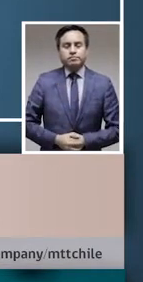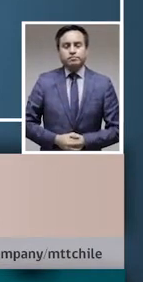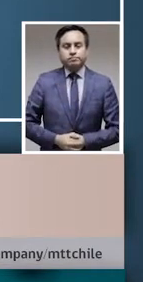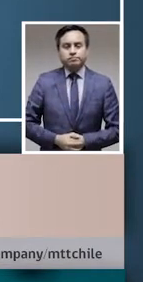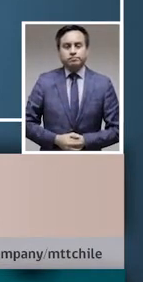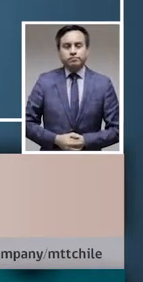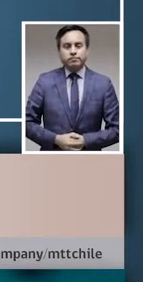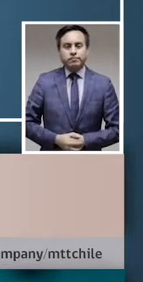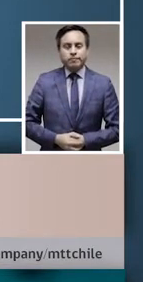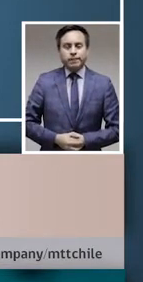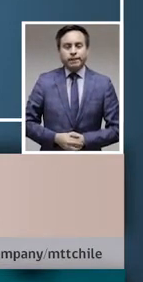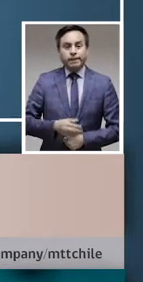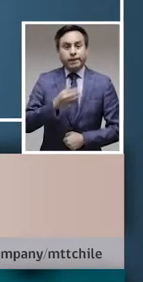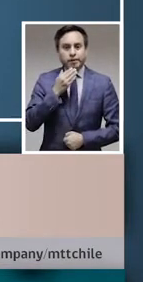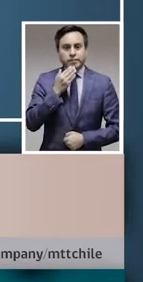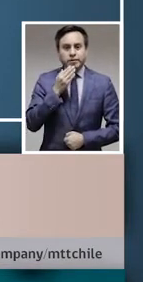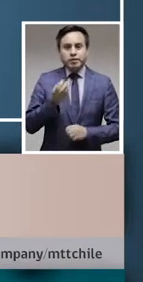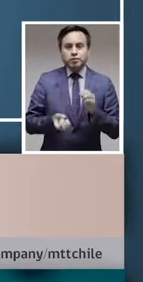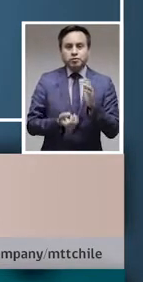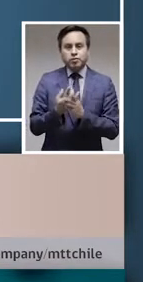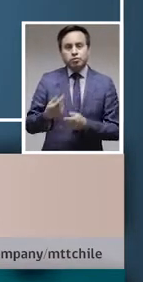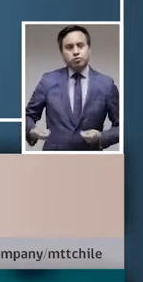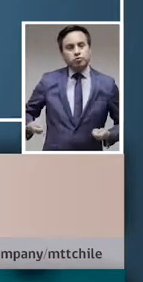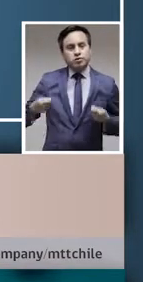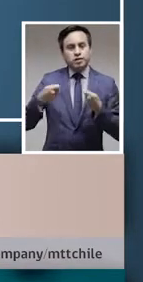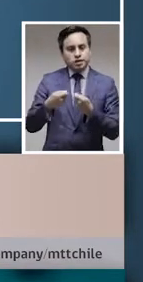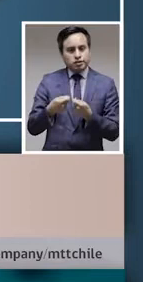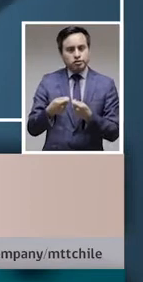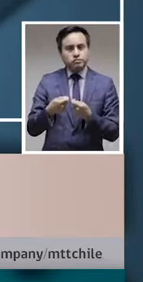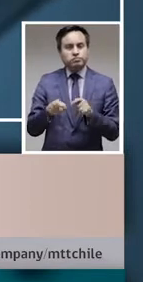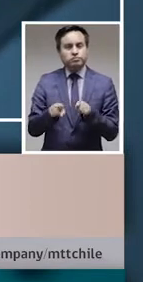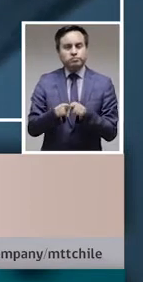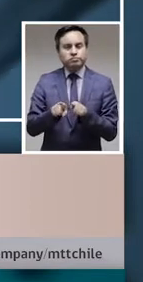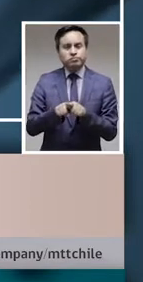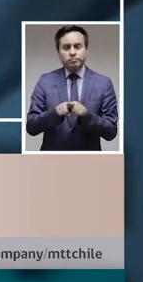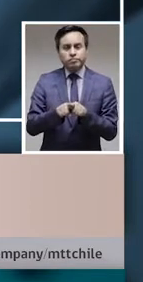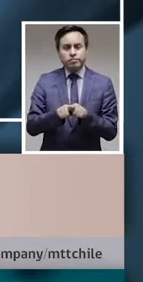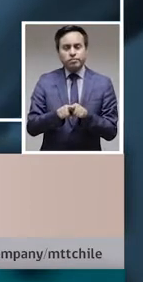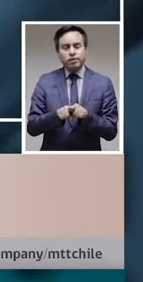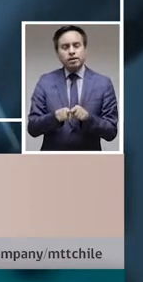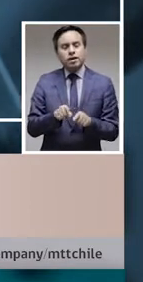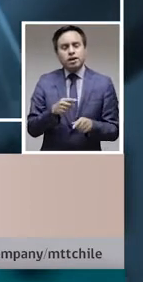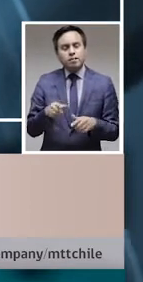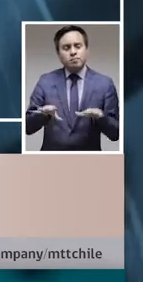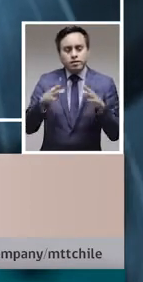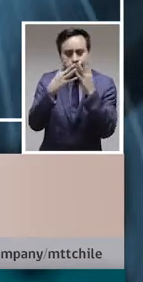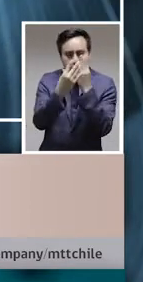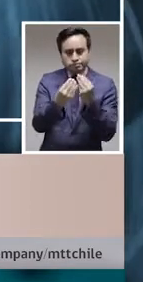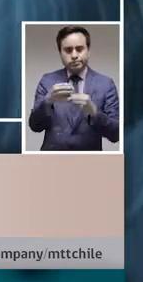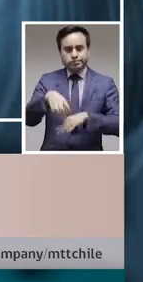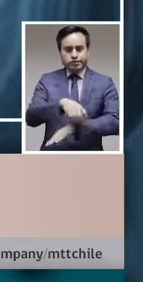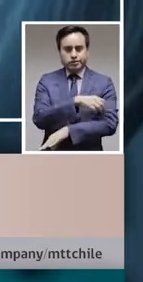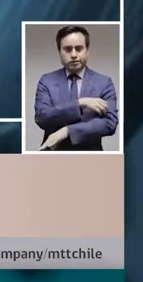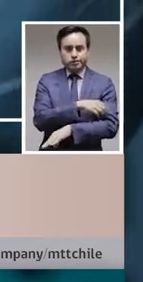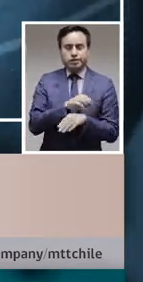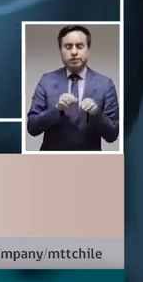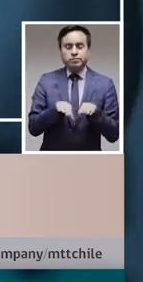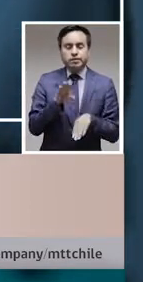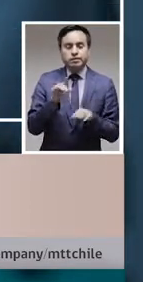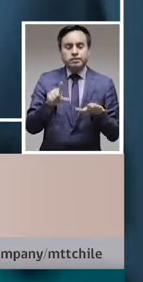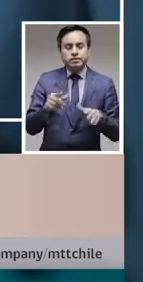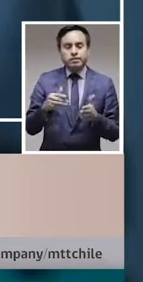2020. Incorporamos nuevos subsidios para hacer más atractivo el transporte público en regiones, en más